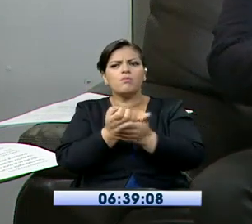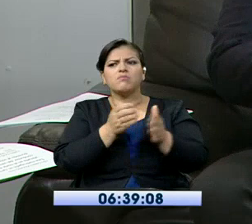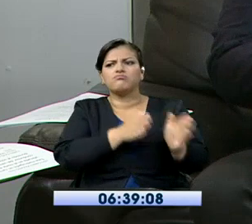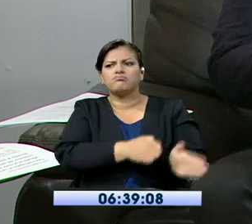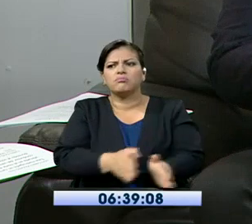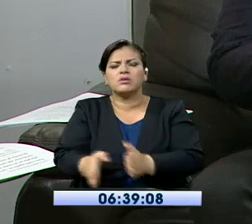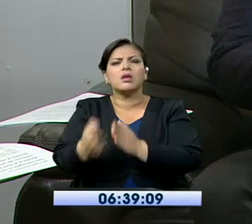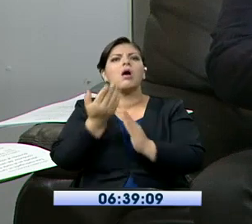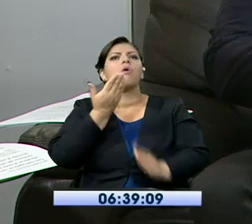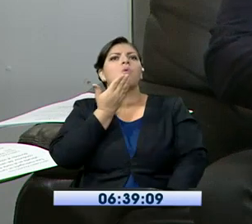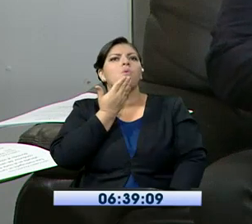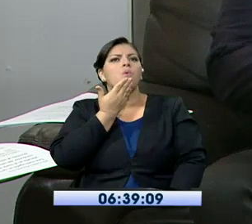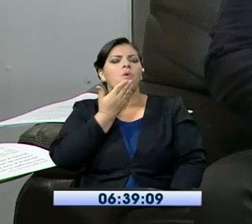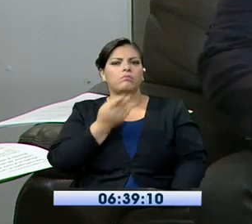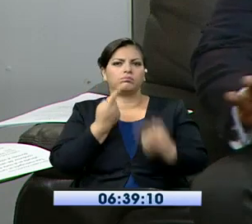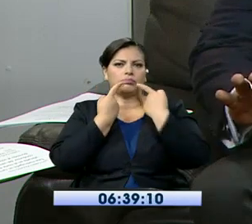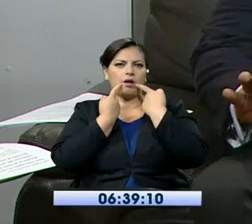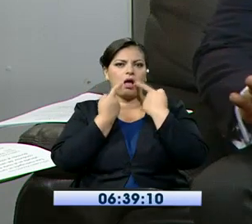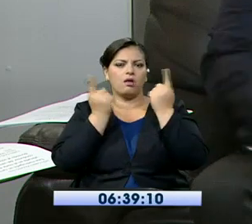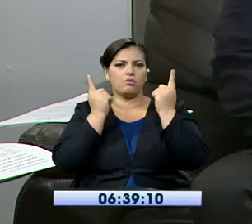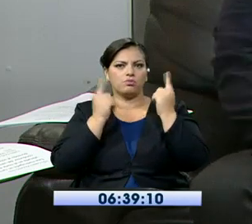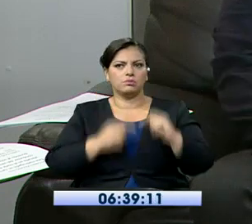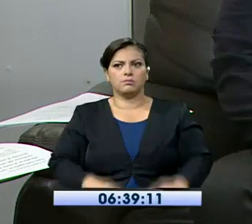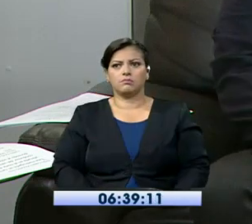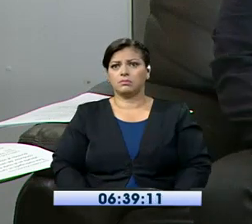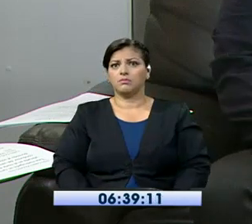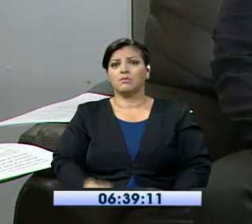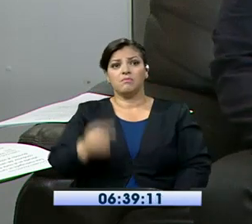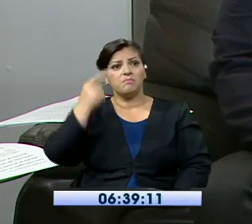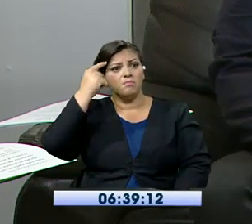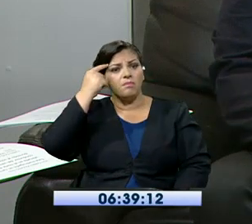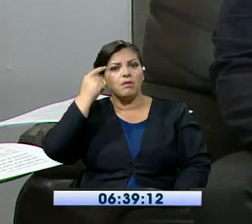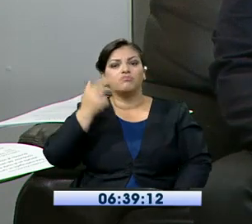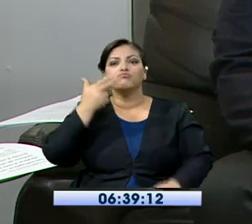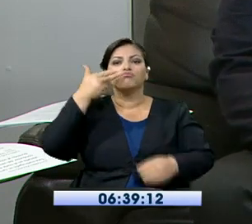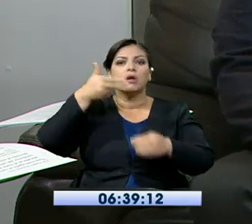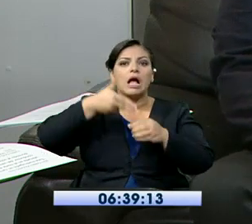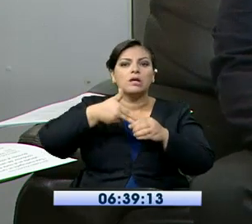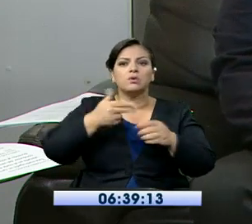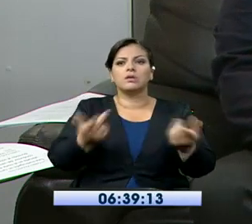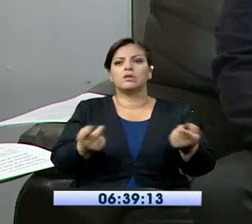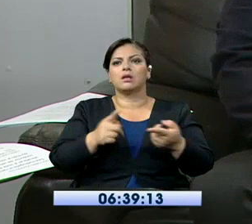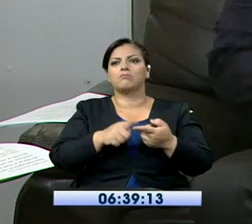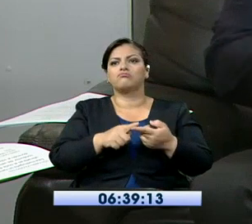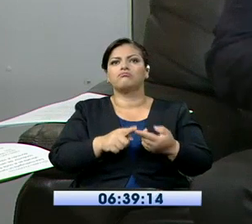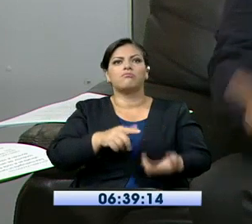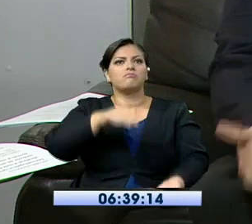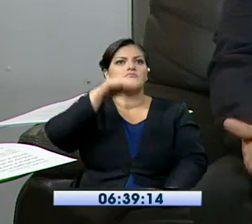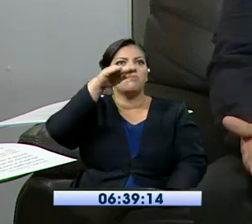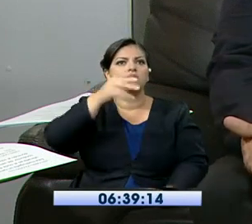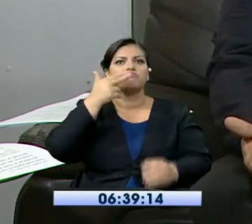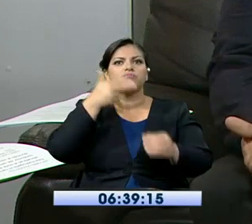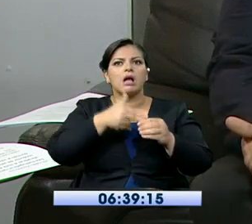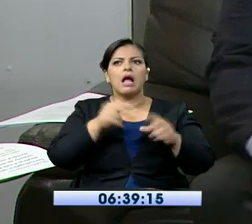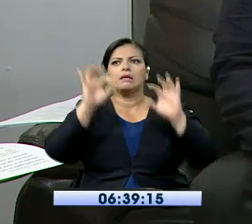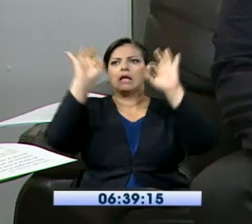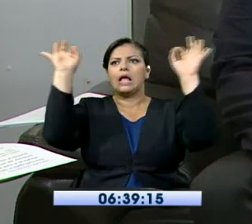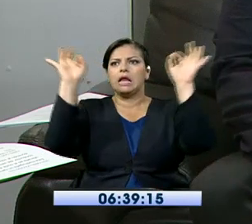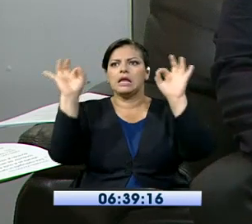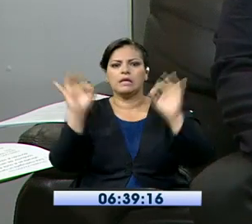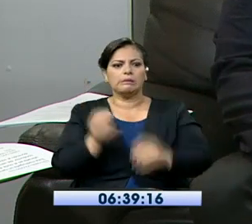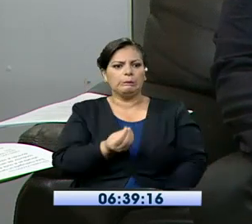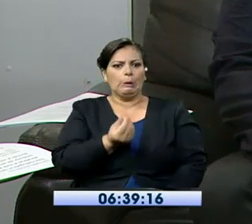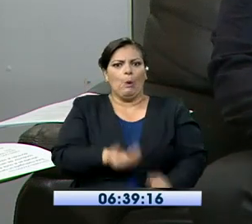gobierno. Expresó que no se van a implementar los precios de la gasolina, del gas ni de la electricidad y que no